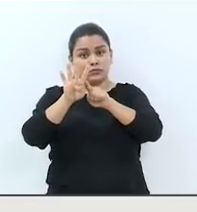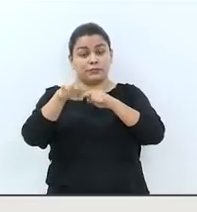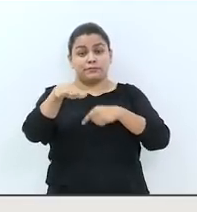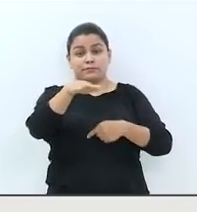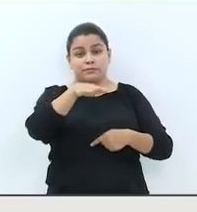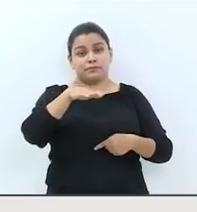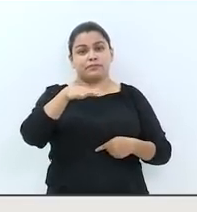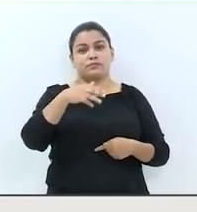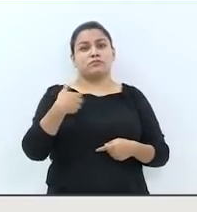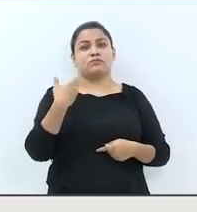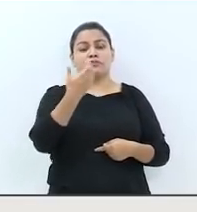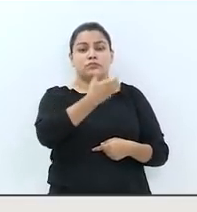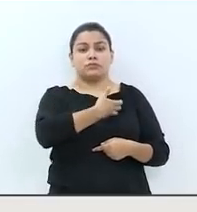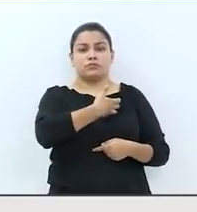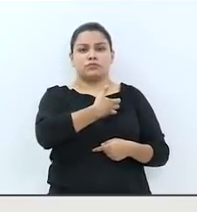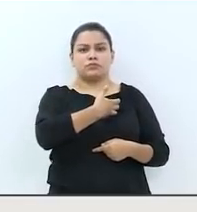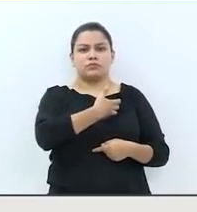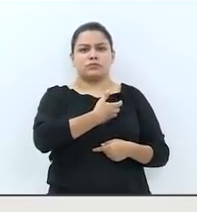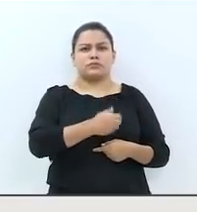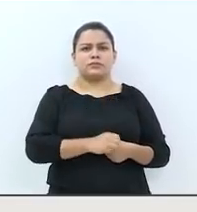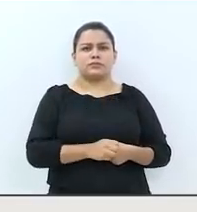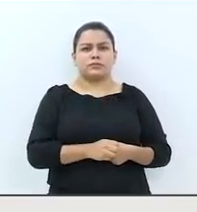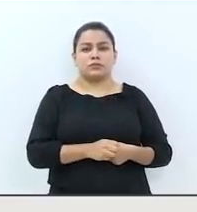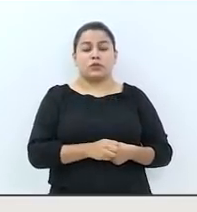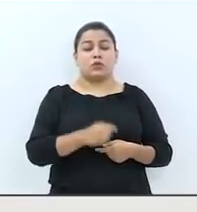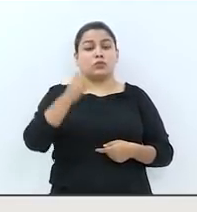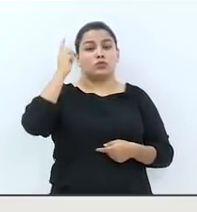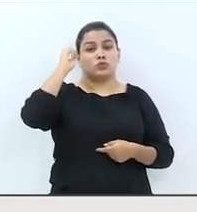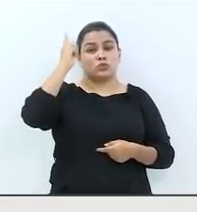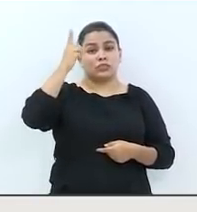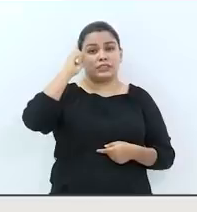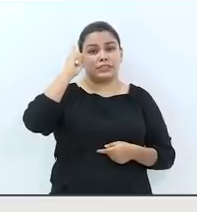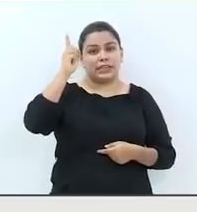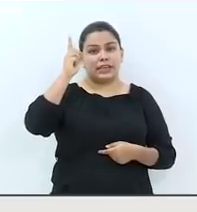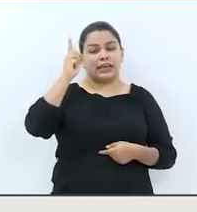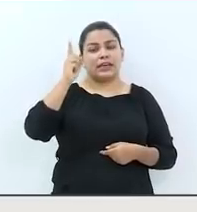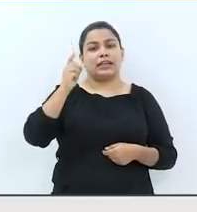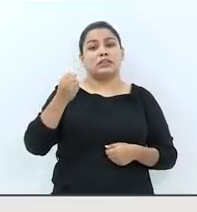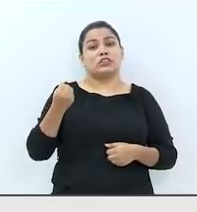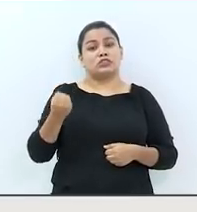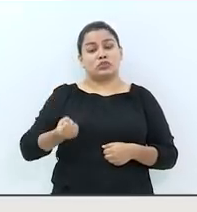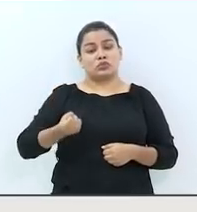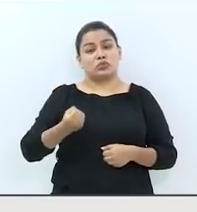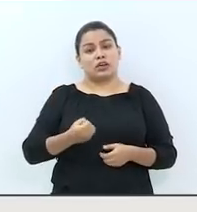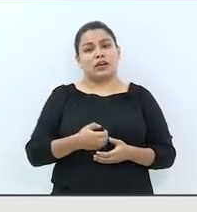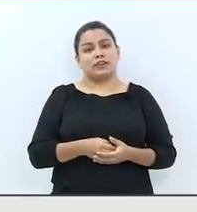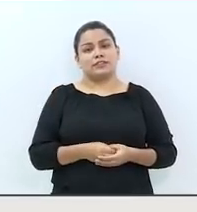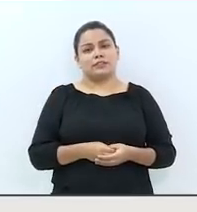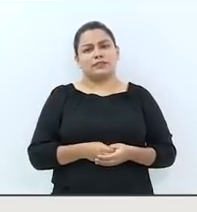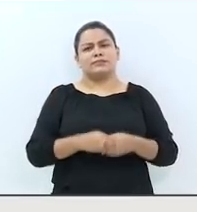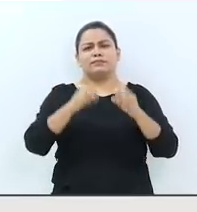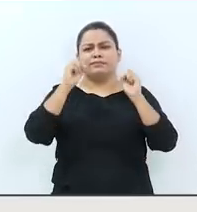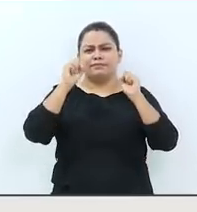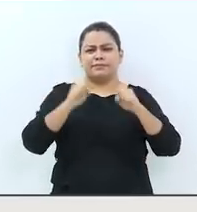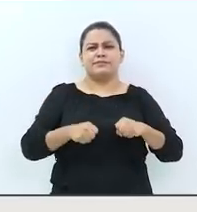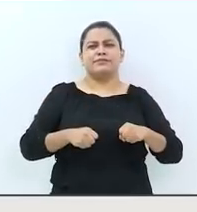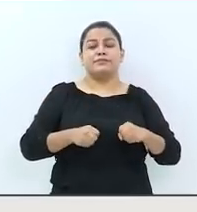en las cuales nosotras y nosotros, como docentes, como alumnas, como alumnos,